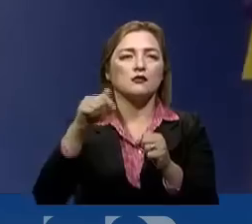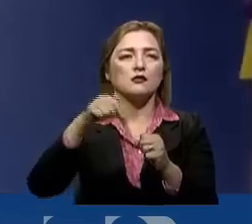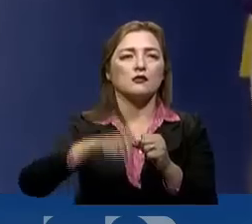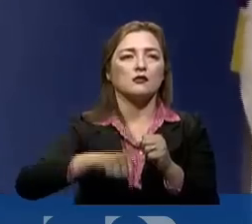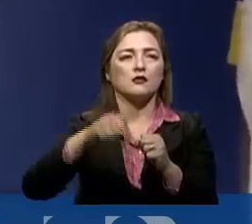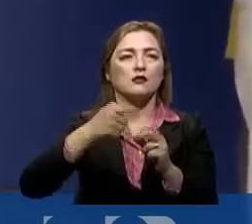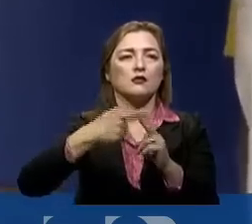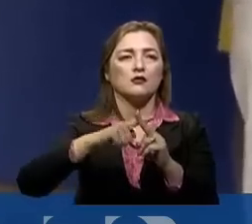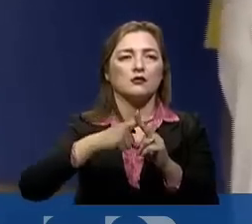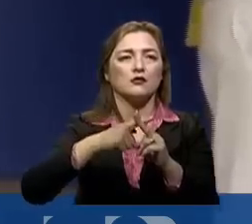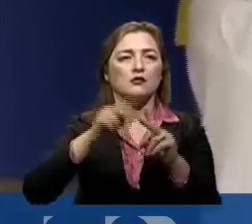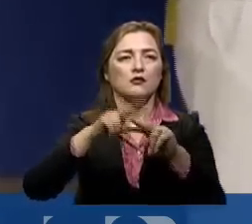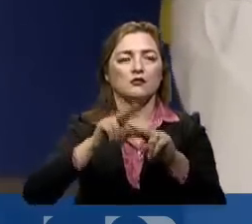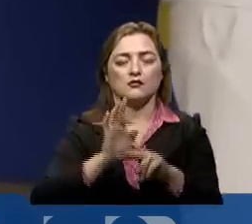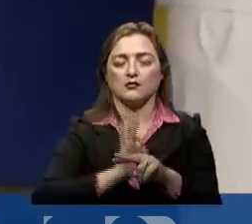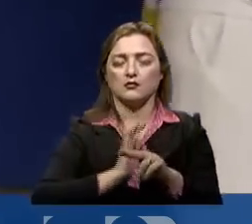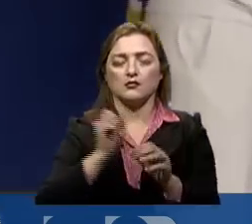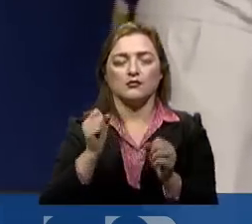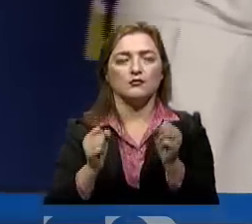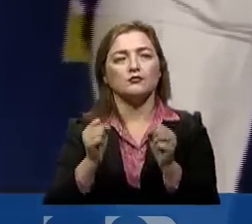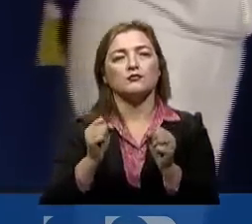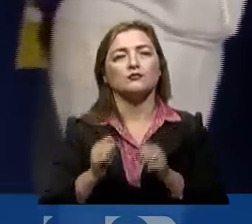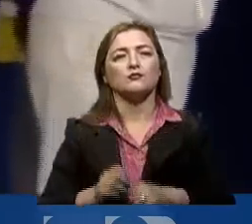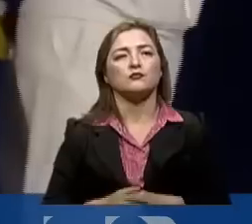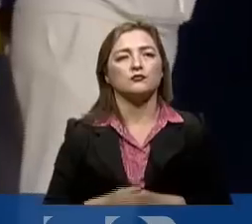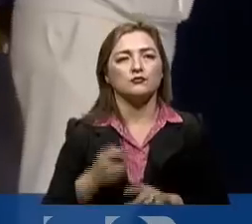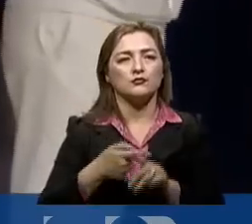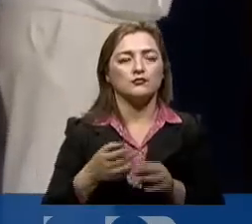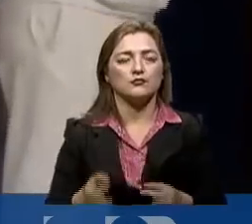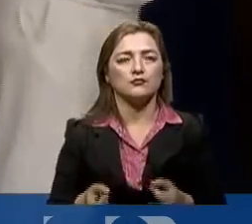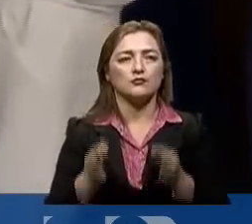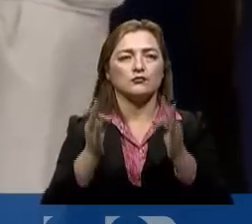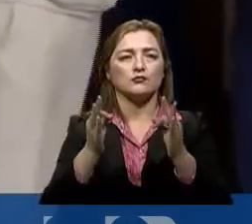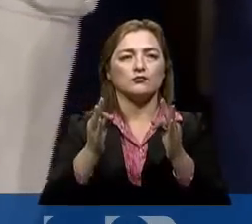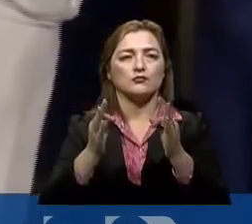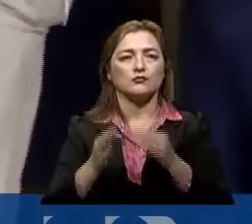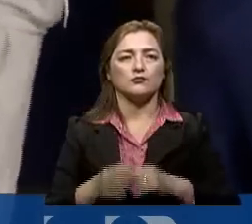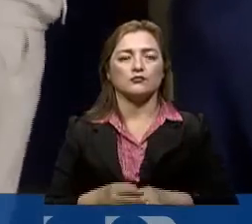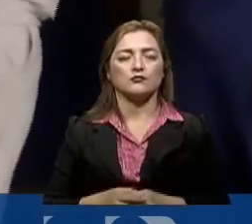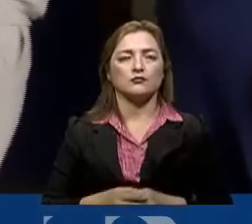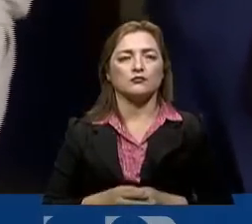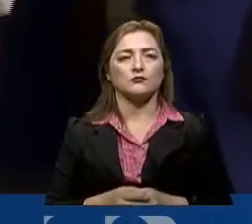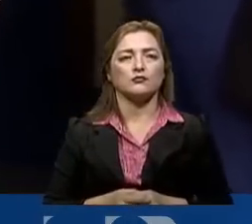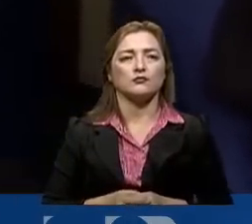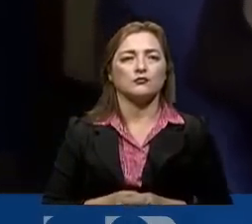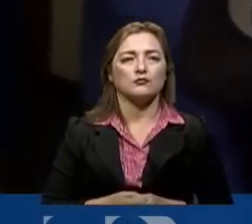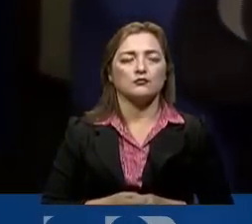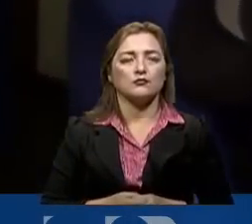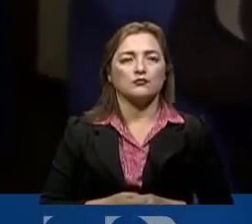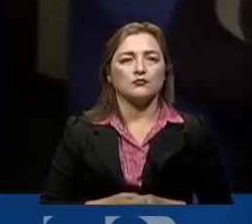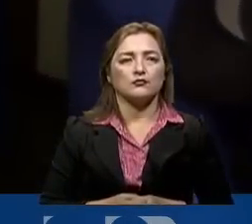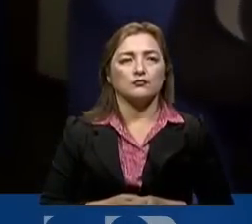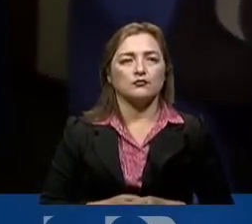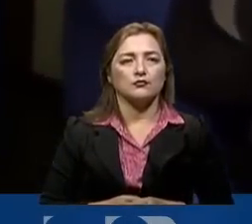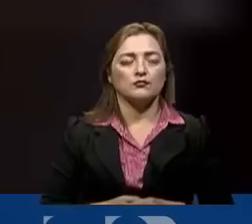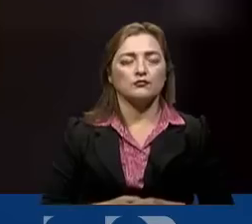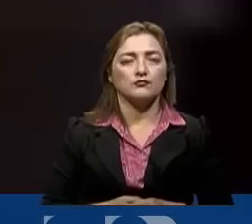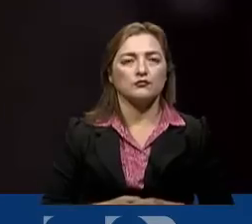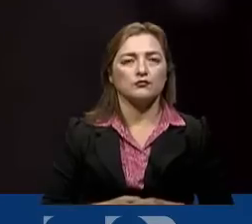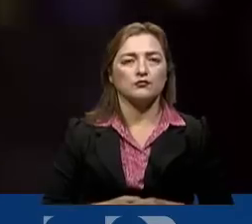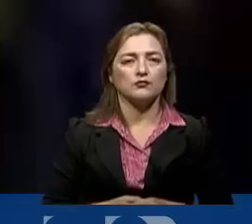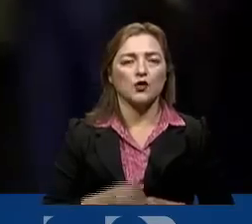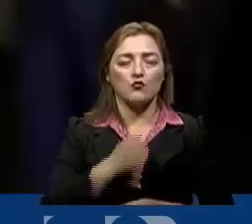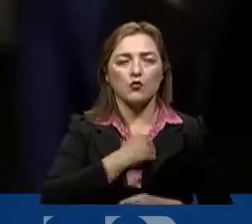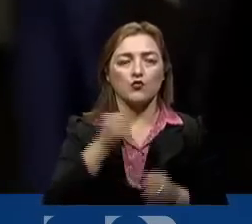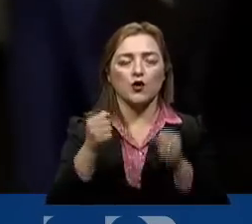Hoy inicia ya la revisión técnica vehicular. En febrero, reiteramos, son los propietarios de aquellos vehículos cuya placa